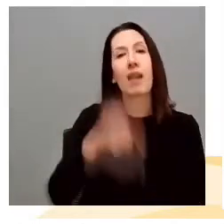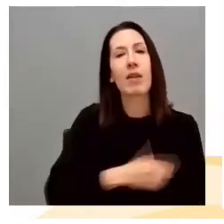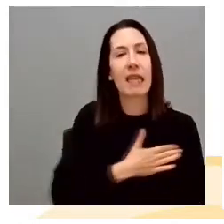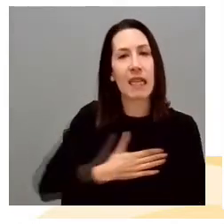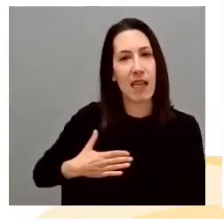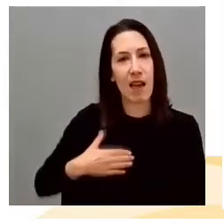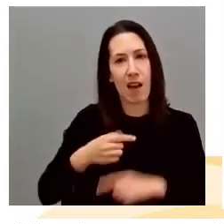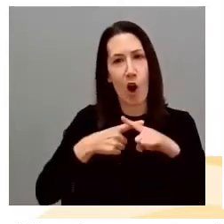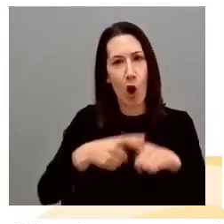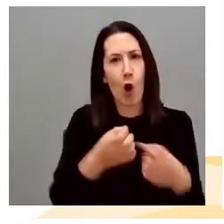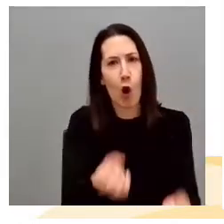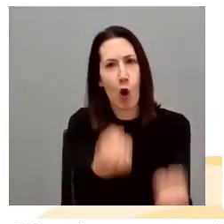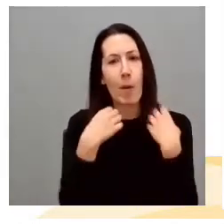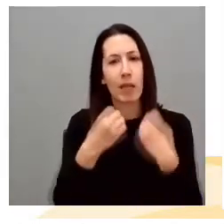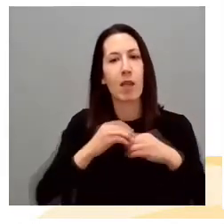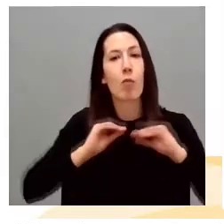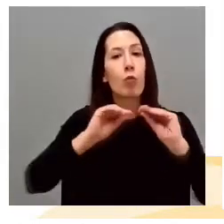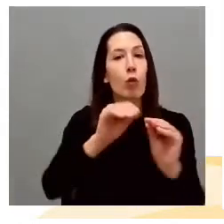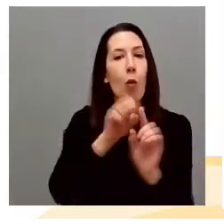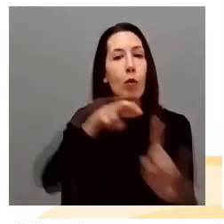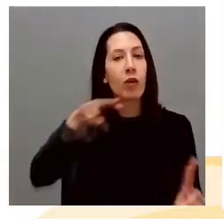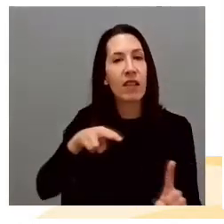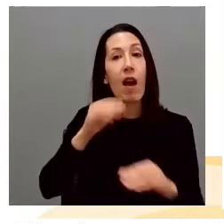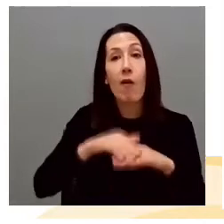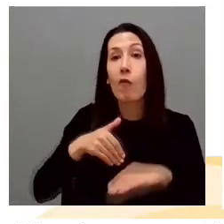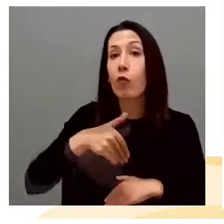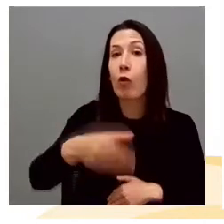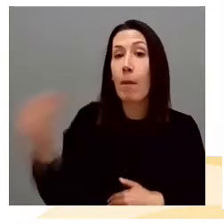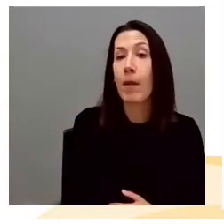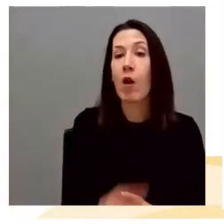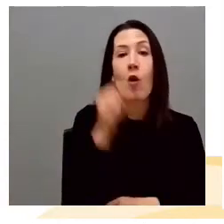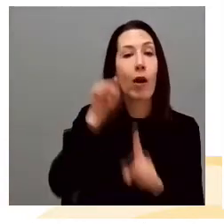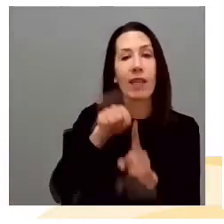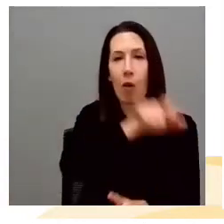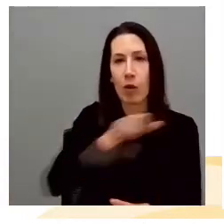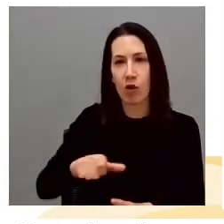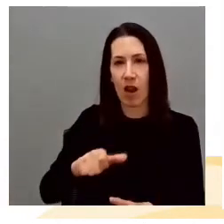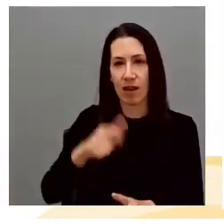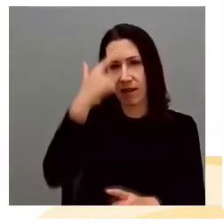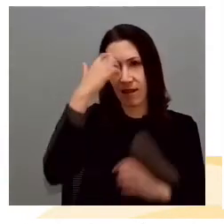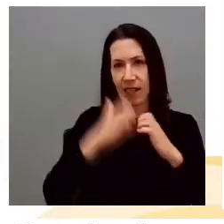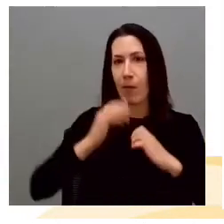vuestra perspectiva de lo que debe ser un futuro mejor para las personas con parálisis cerebral